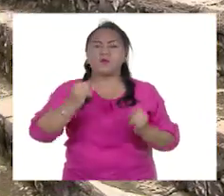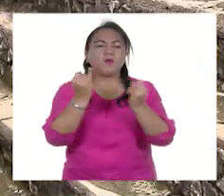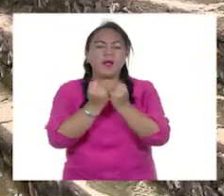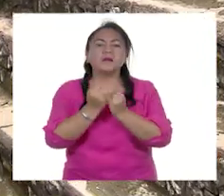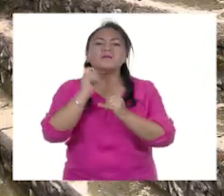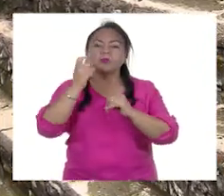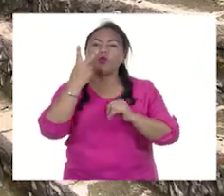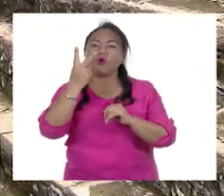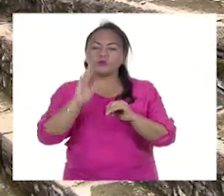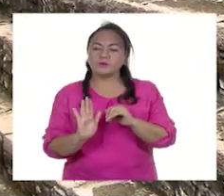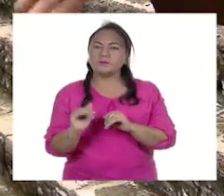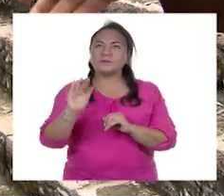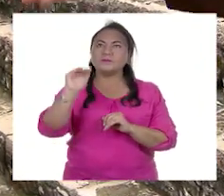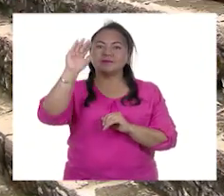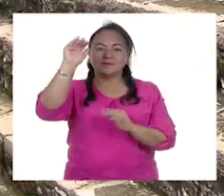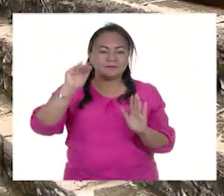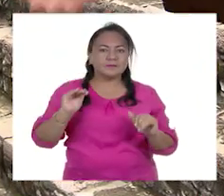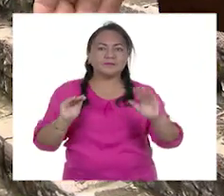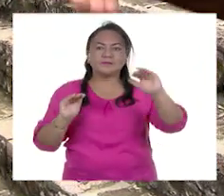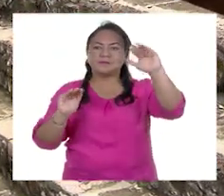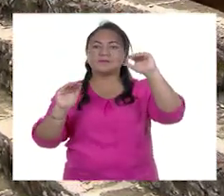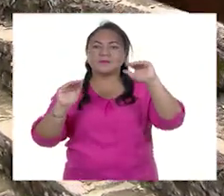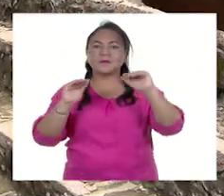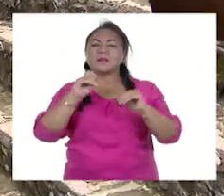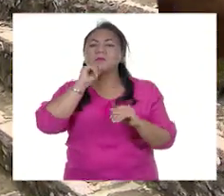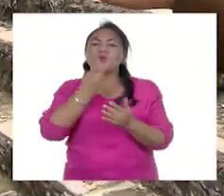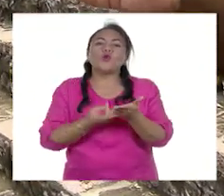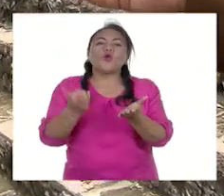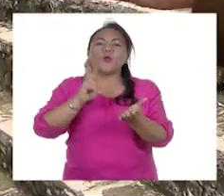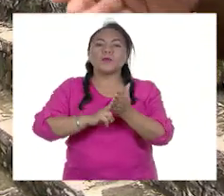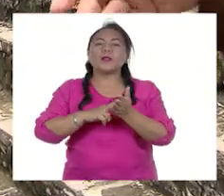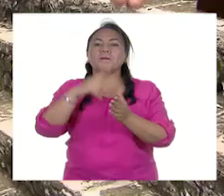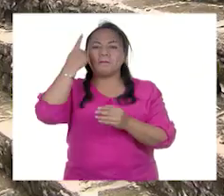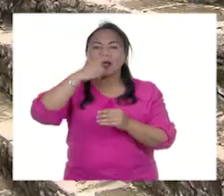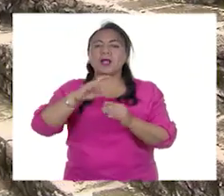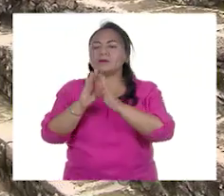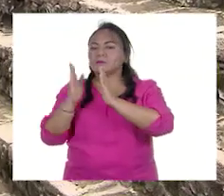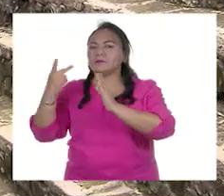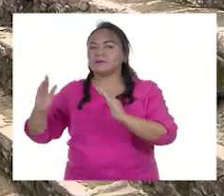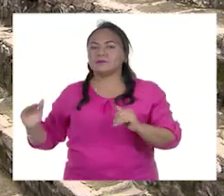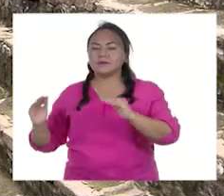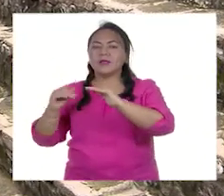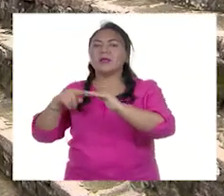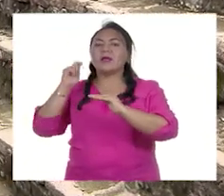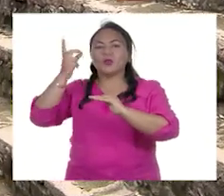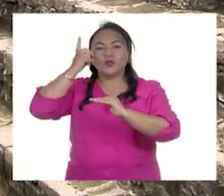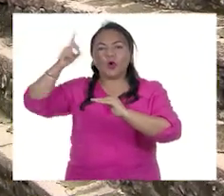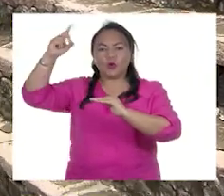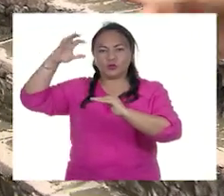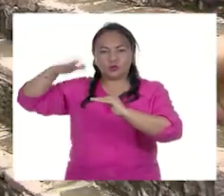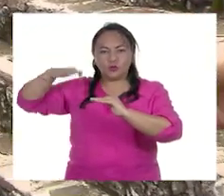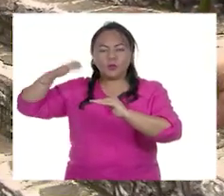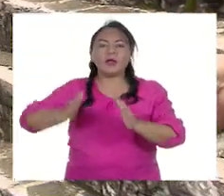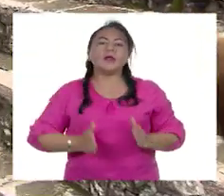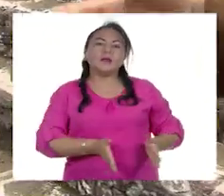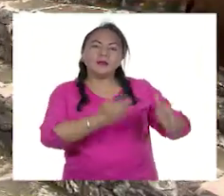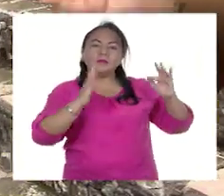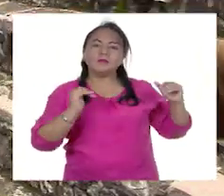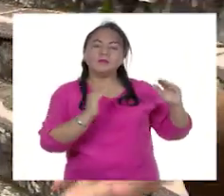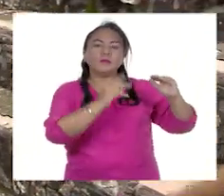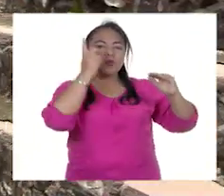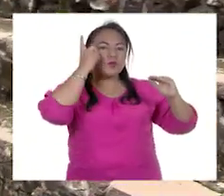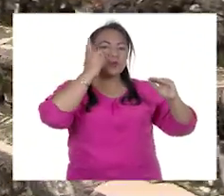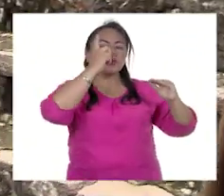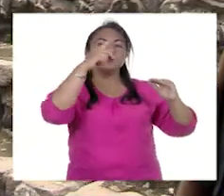2 escalinatas en la fachada principal por la doble dedicatoria del edificio a Tlaloc, el dios de la lluvia, y a Huitzilopochtli, el